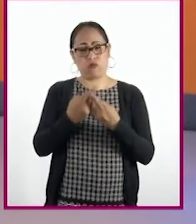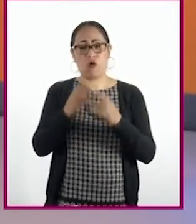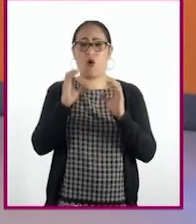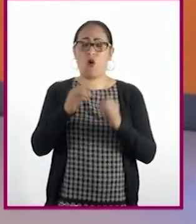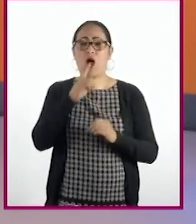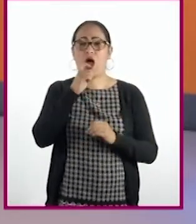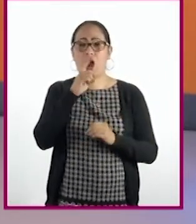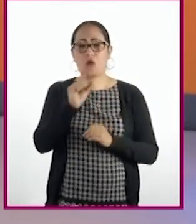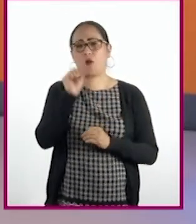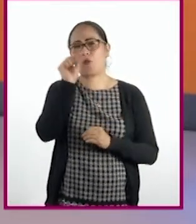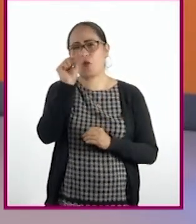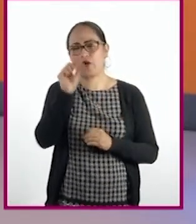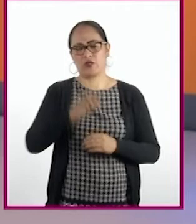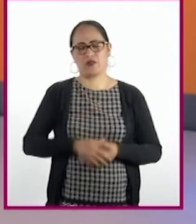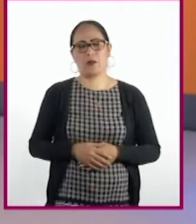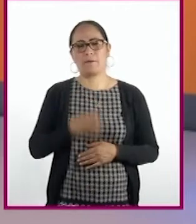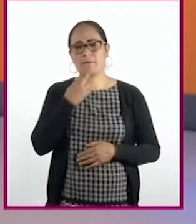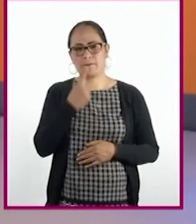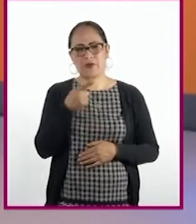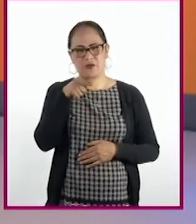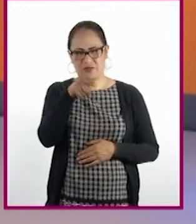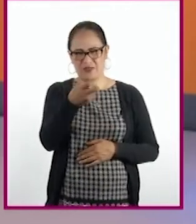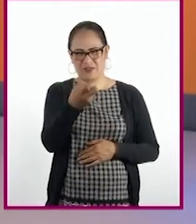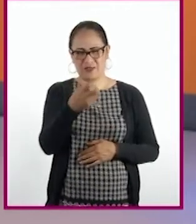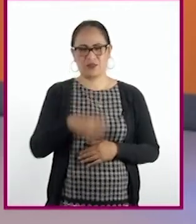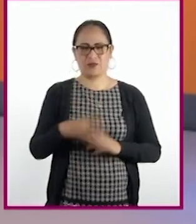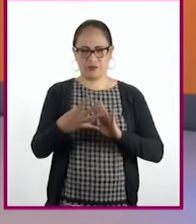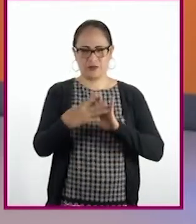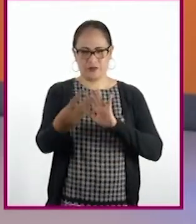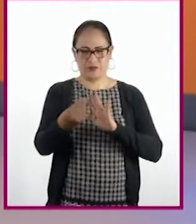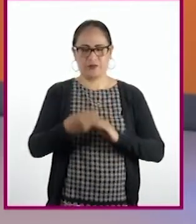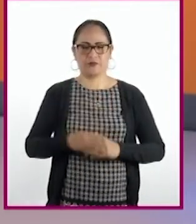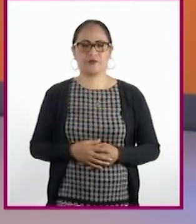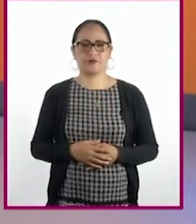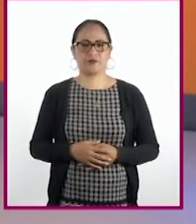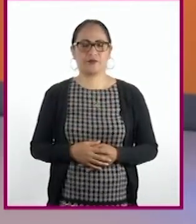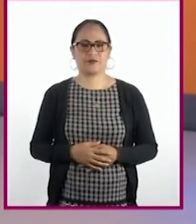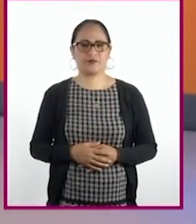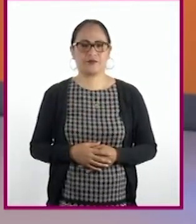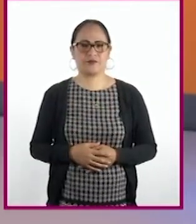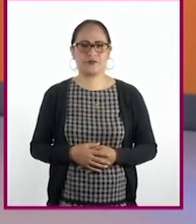se puede ir de más. Bien, terminamos con el corte.